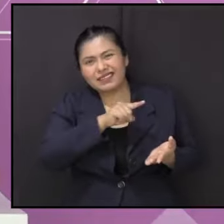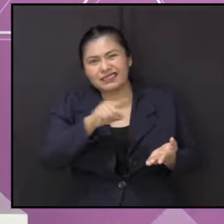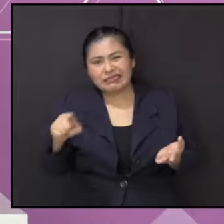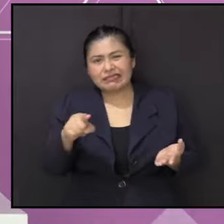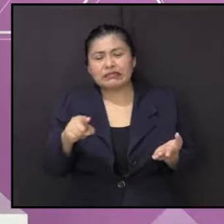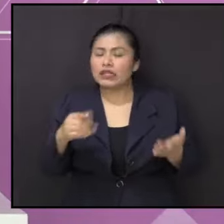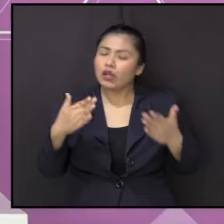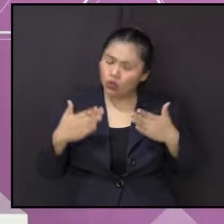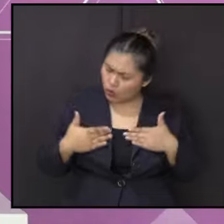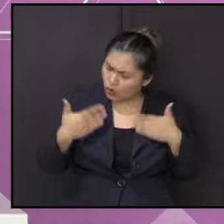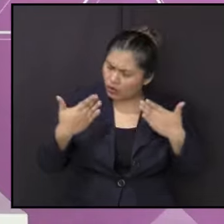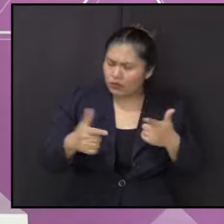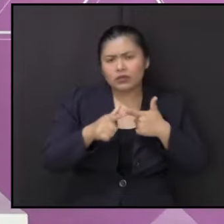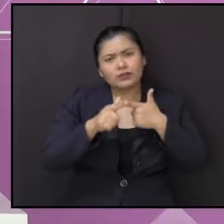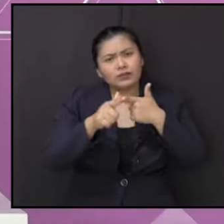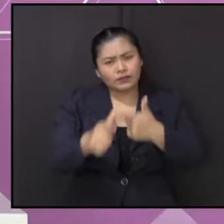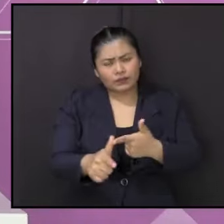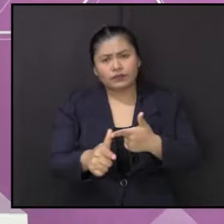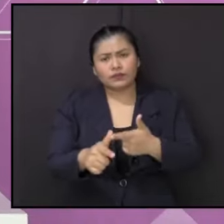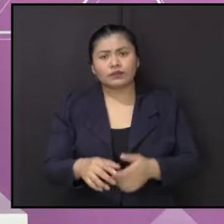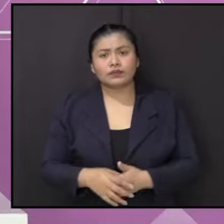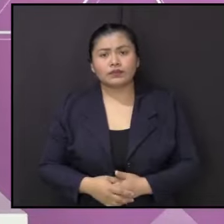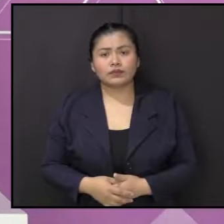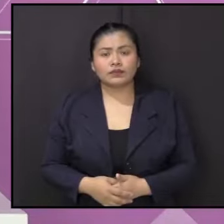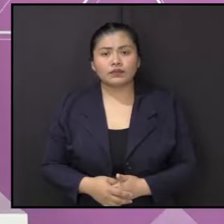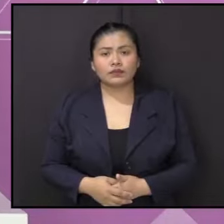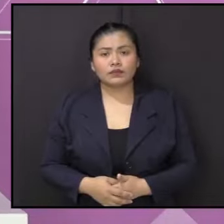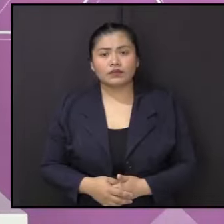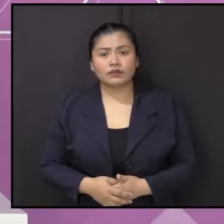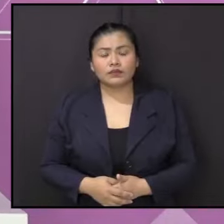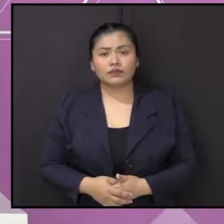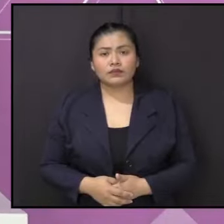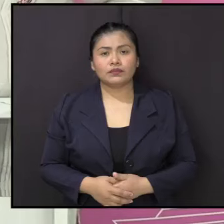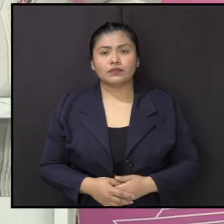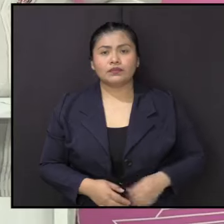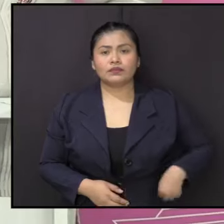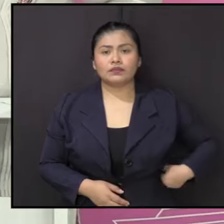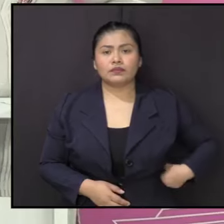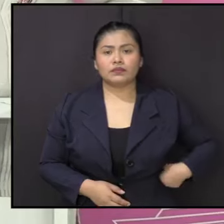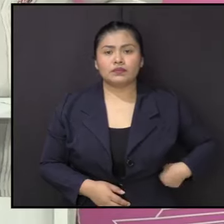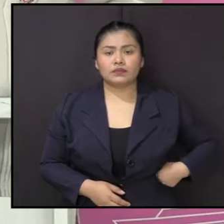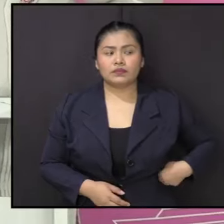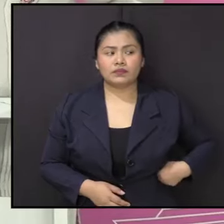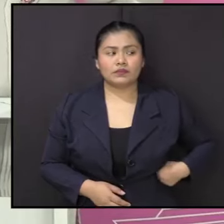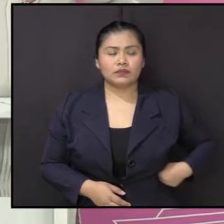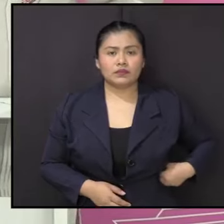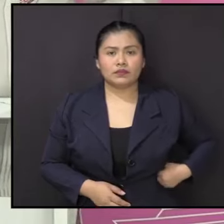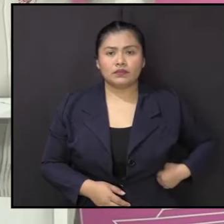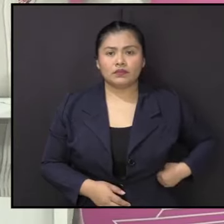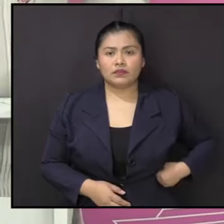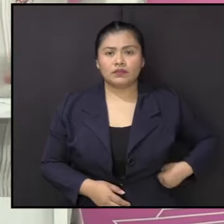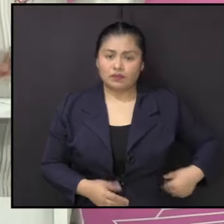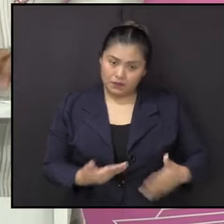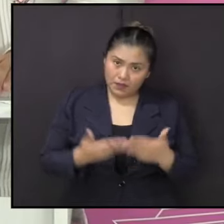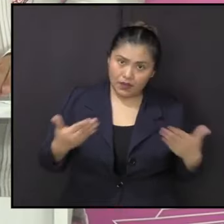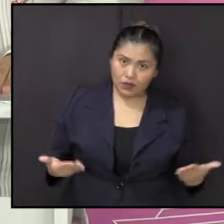la confianza en cuanto a estos planteamientos. Muchas gracias, candidata. Vamos a réplica y